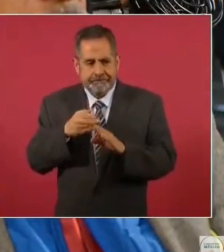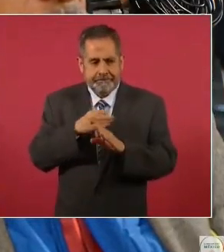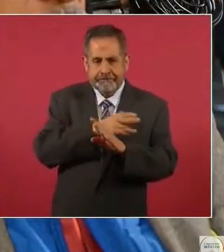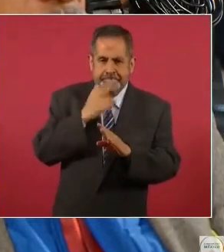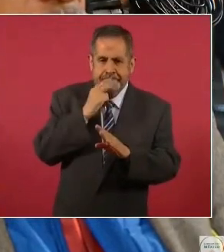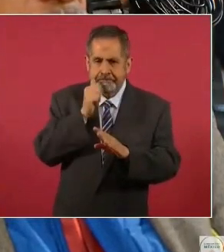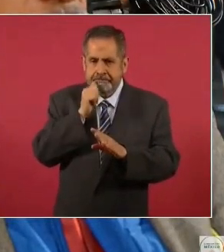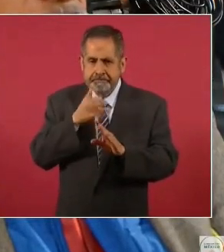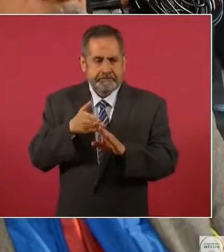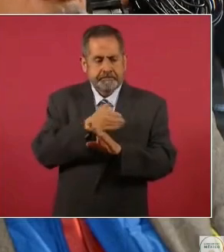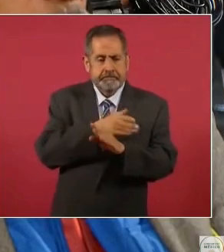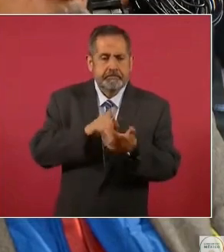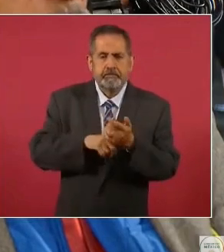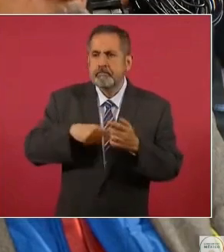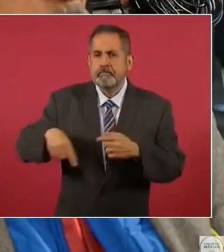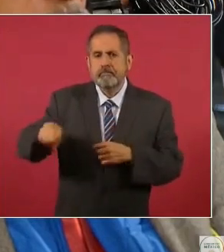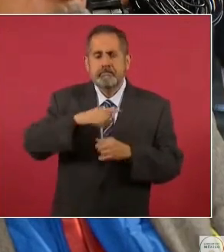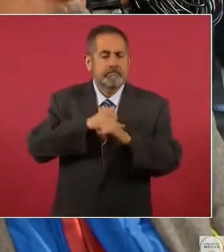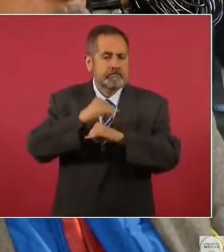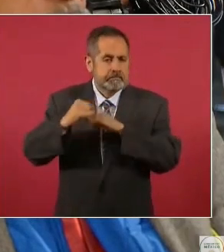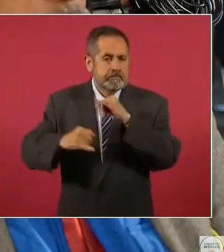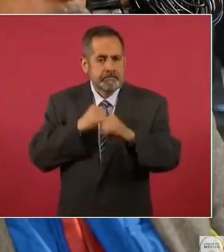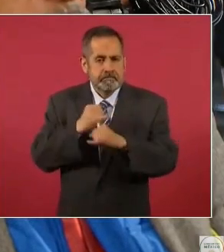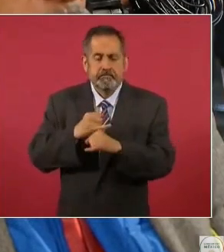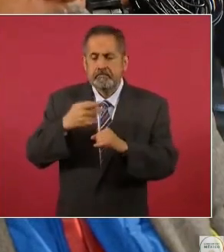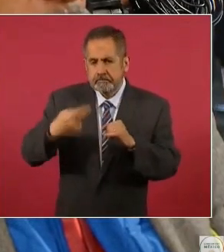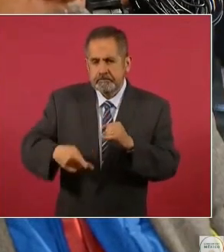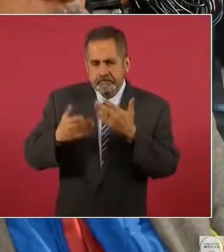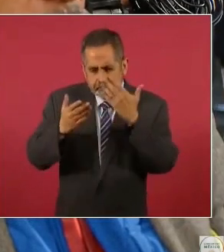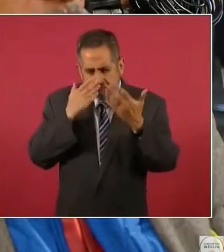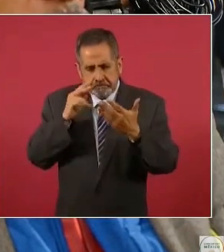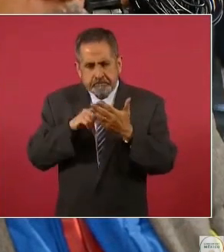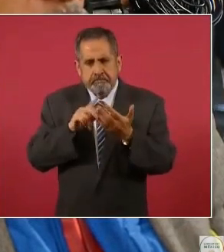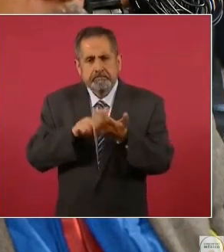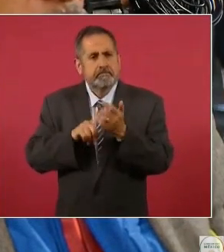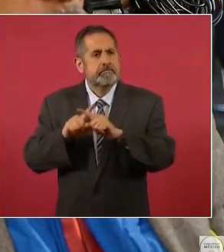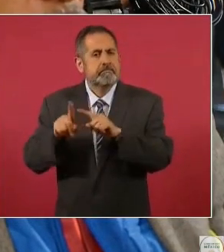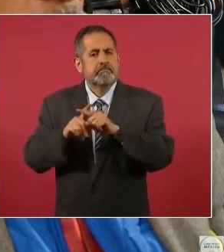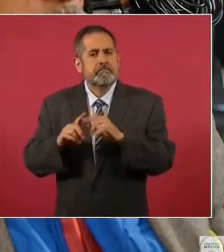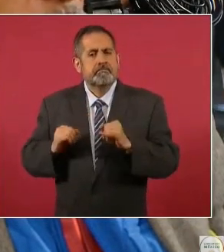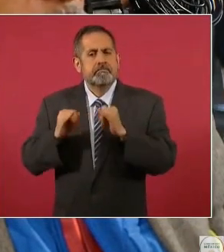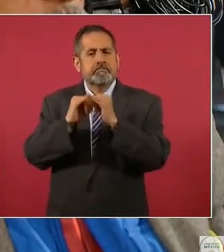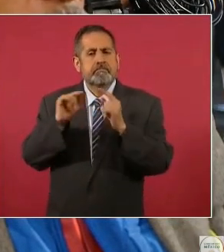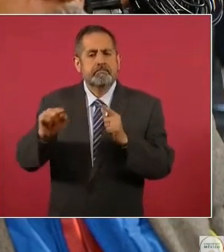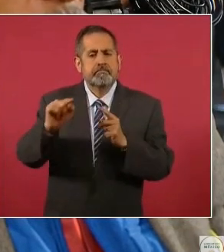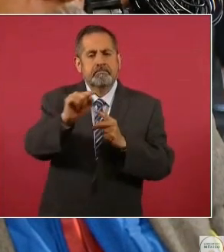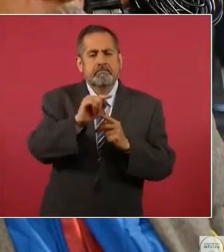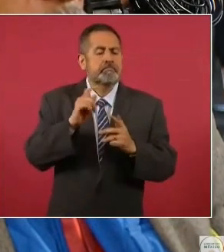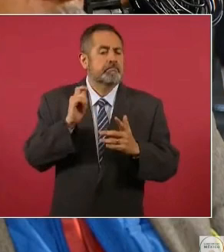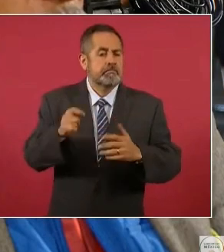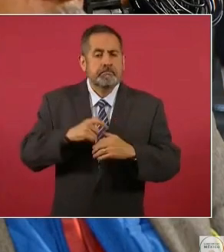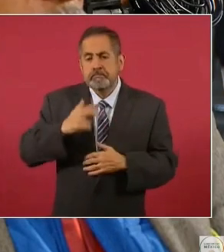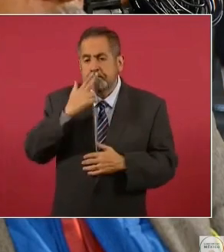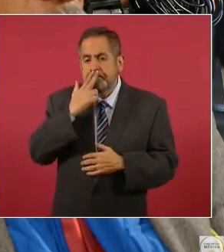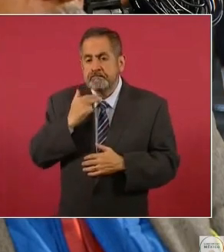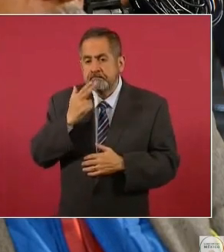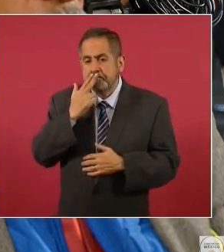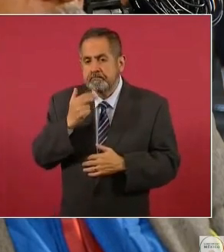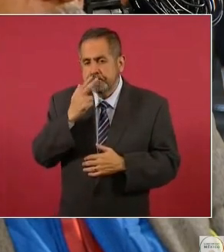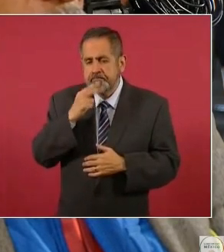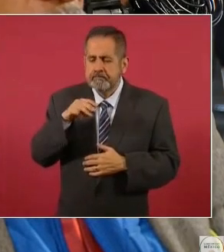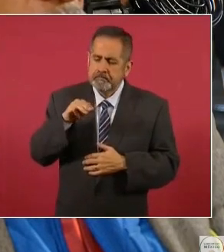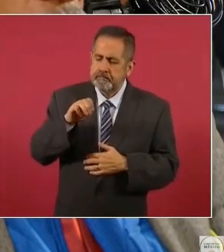importancia. Se conoce, según estudios internacionales y nacionales que se han hecho en varias instituciones locales, que la diabetes